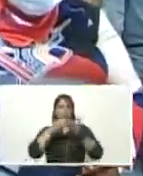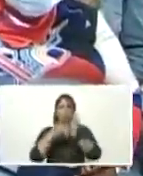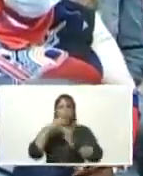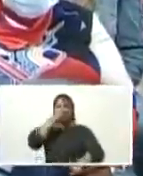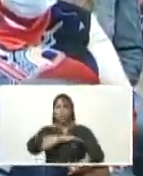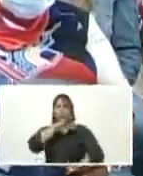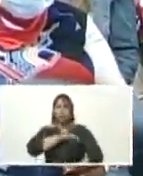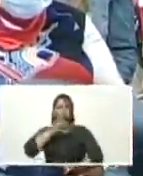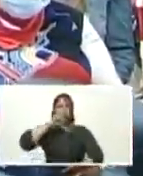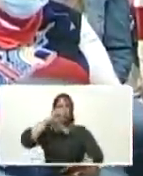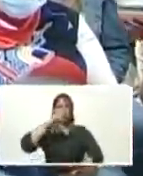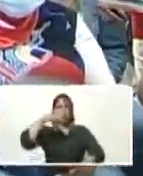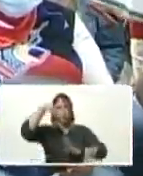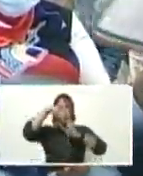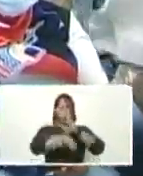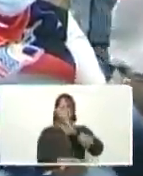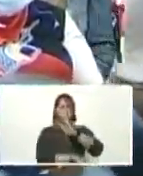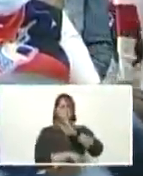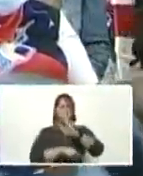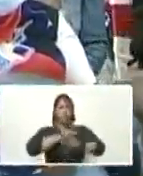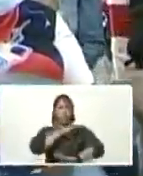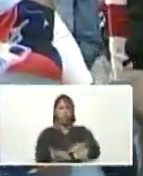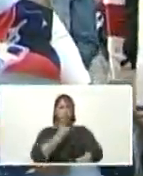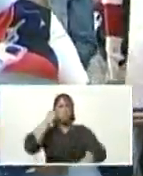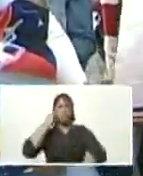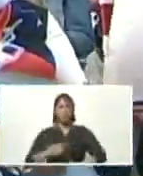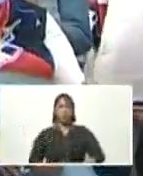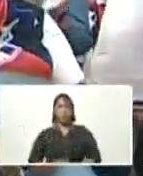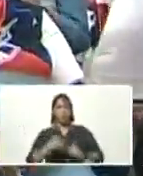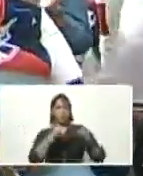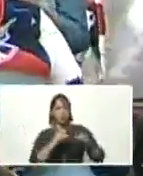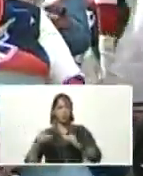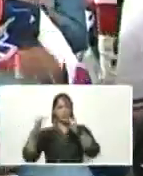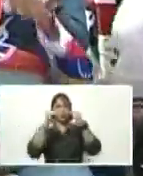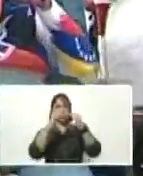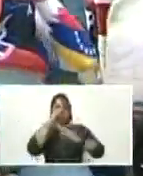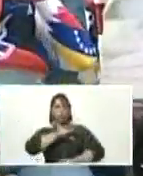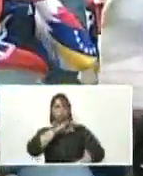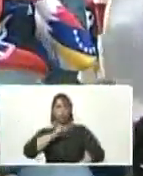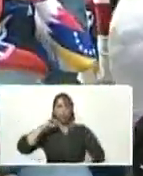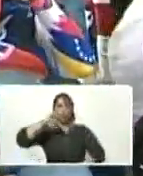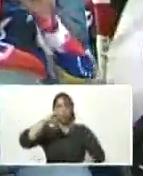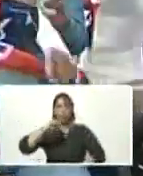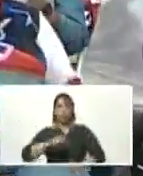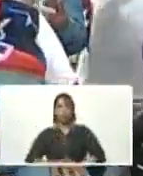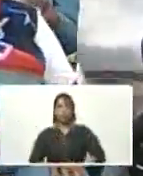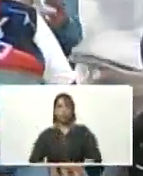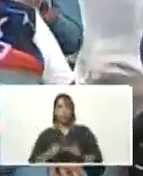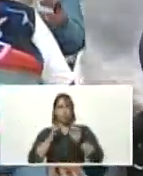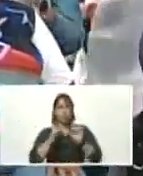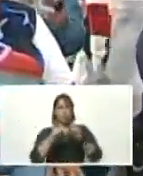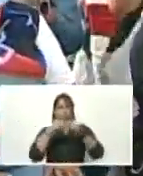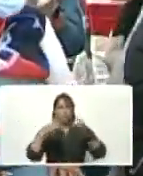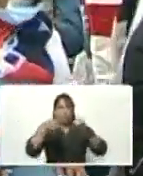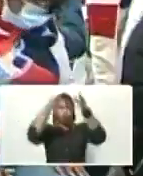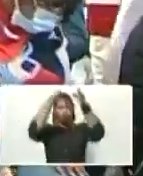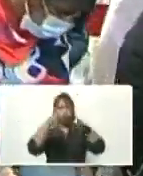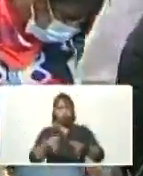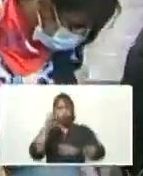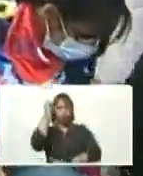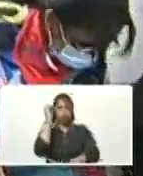sociedad profundamente feminista, igualitaria y socialista. Queda instalado